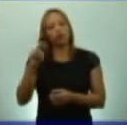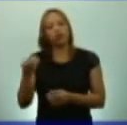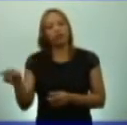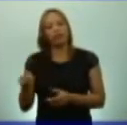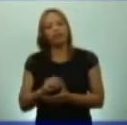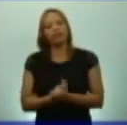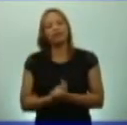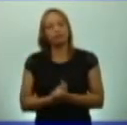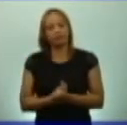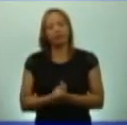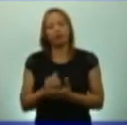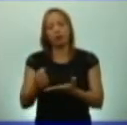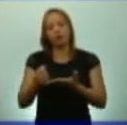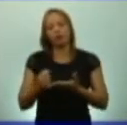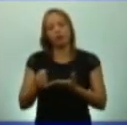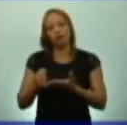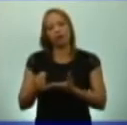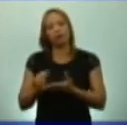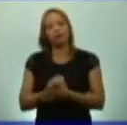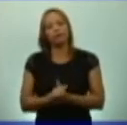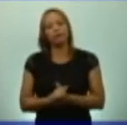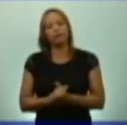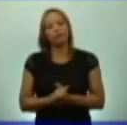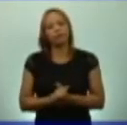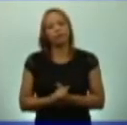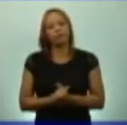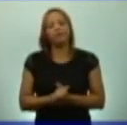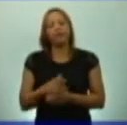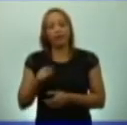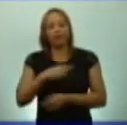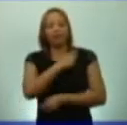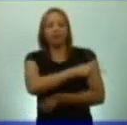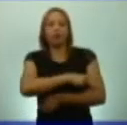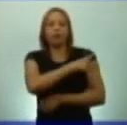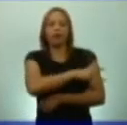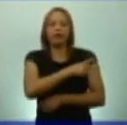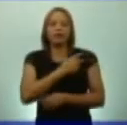adelante. Los países socialistas, bajo los principios del